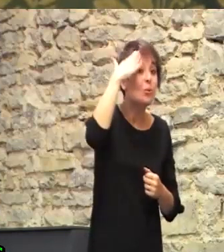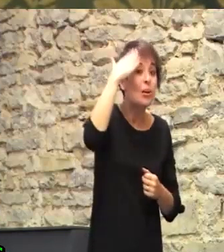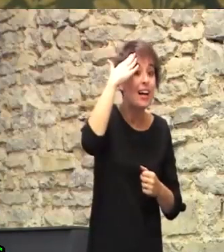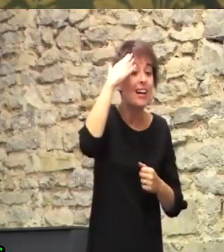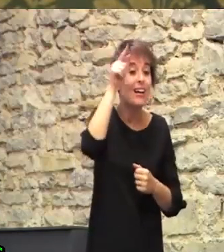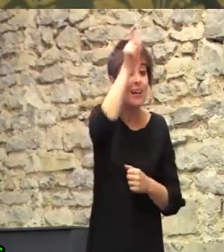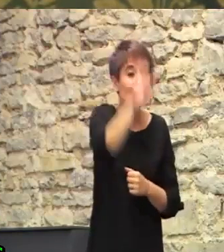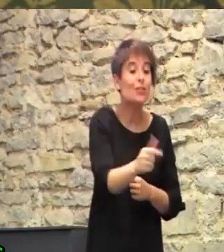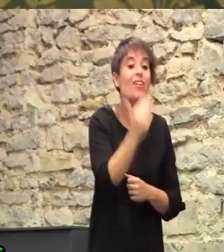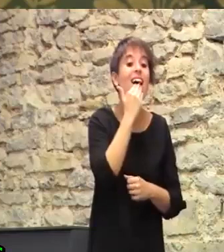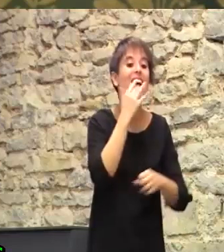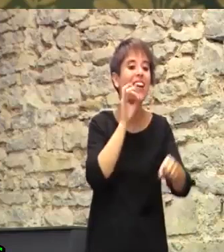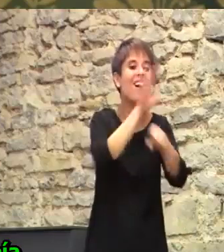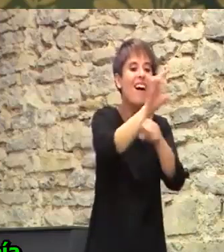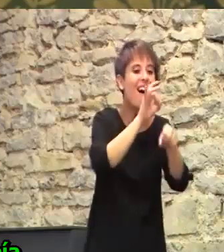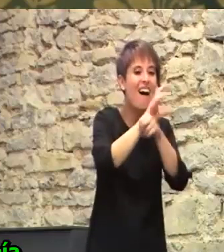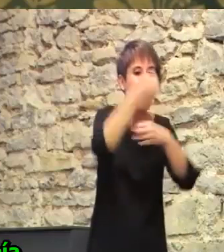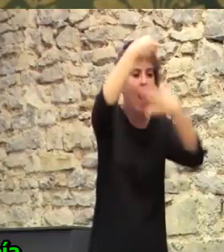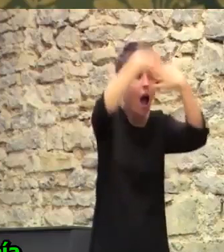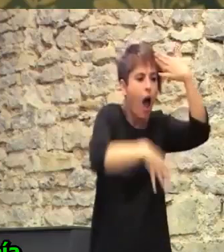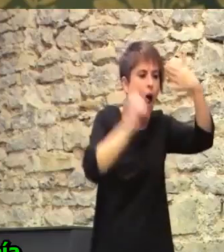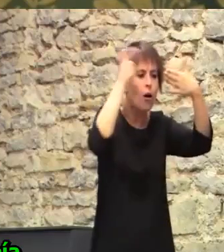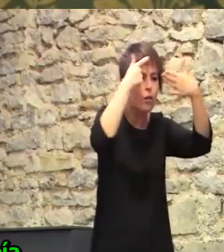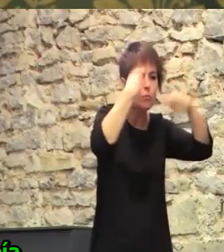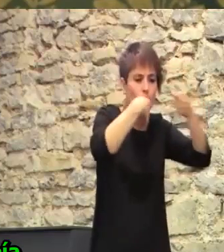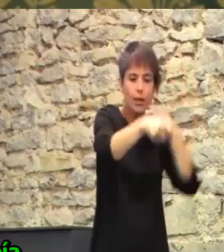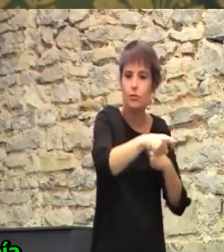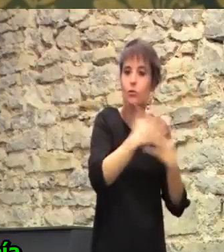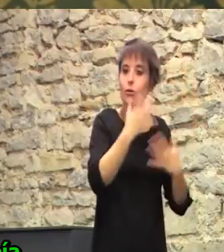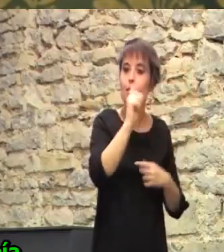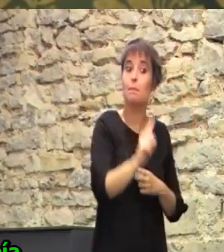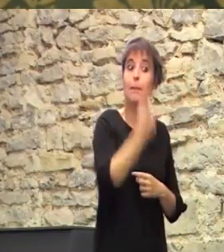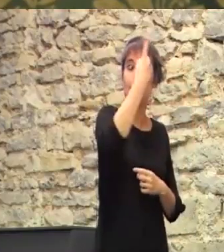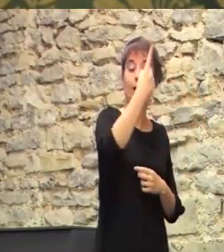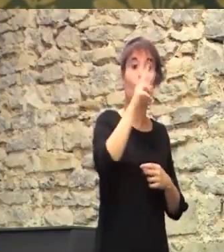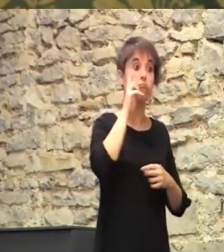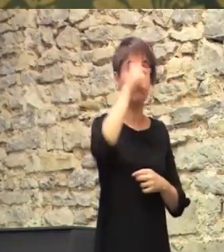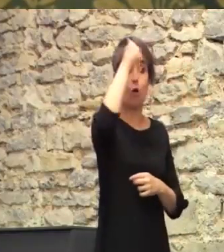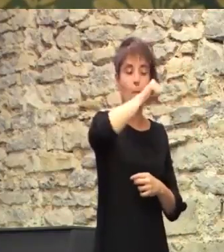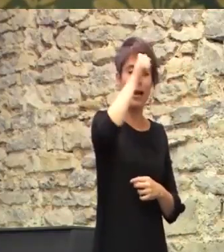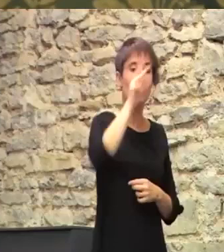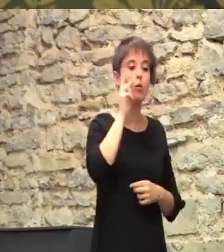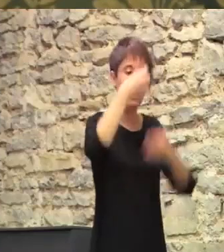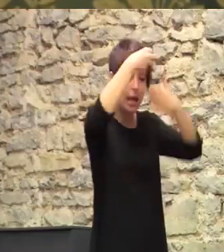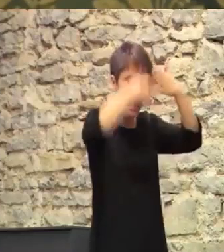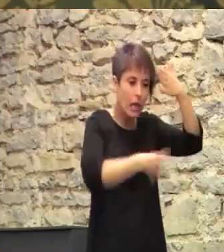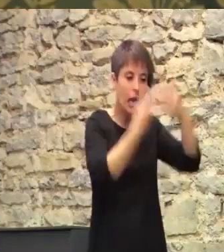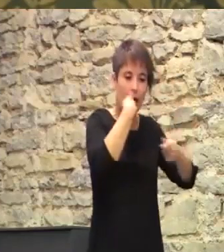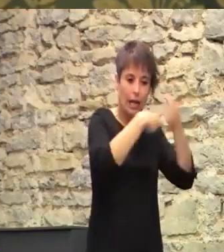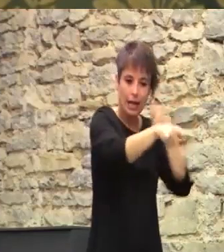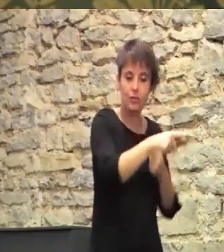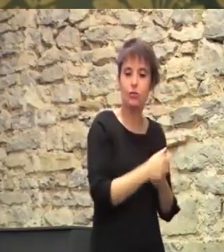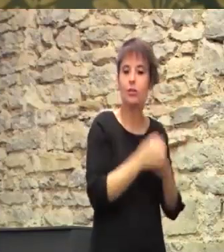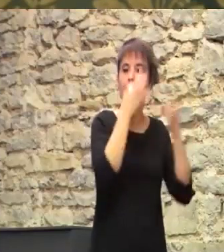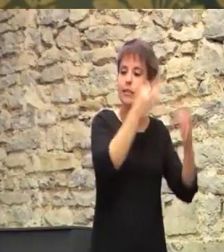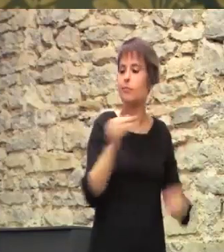manda el resumen de los gastos entonces el primero que veía era el marido y siempre faltaba no